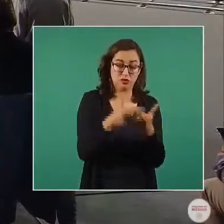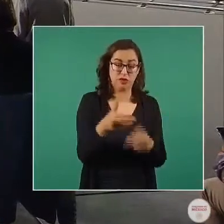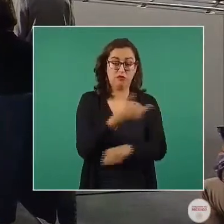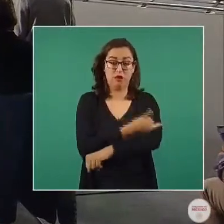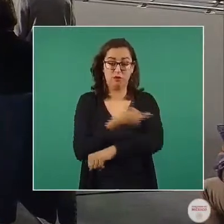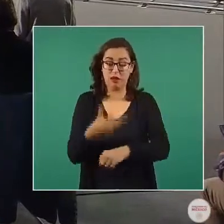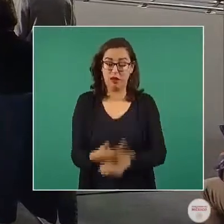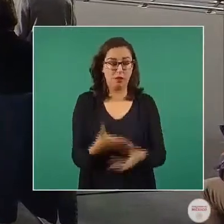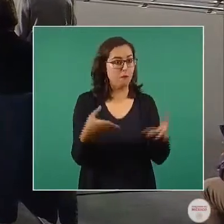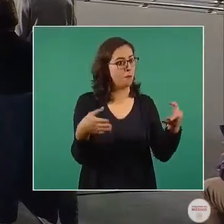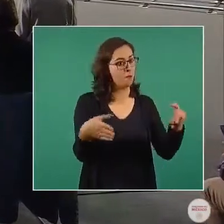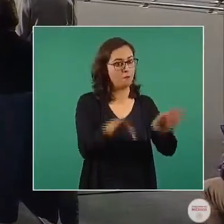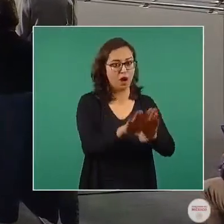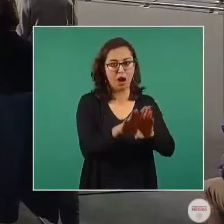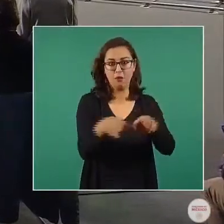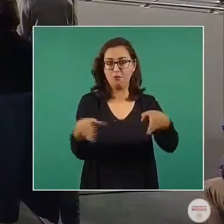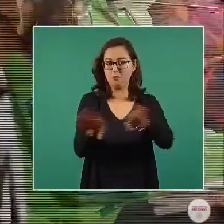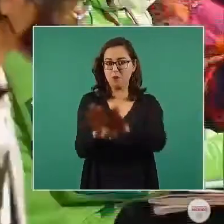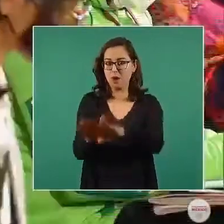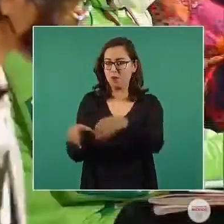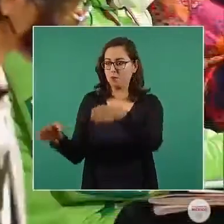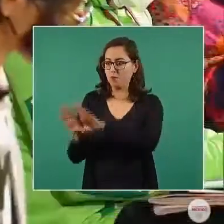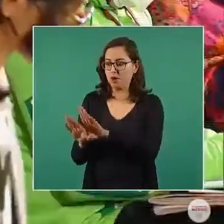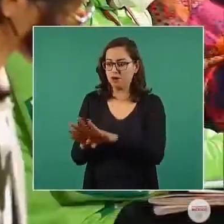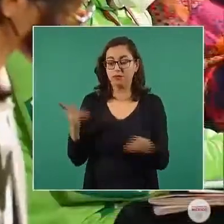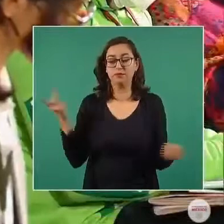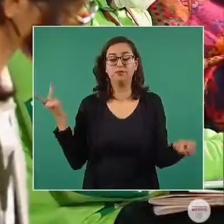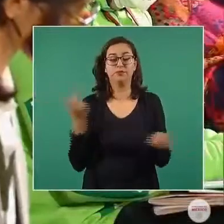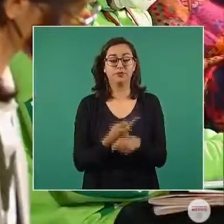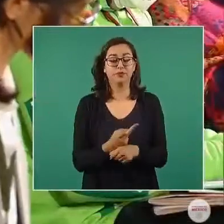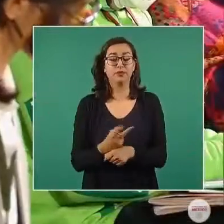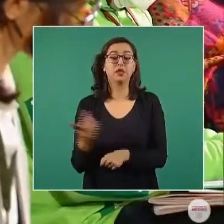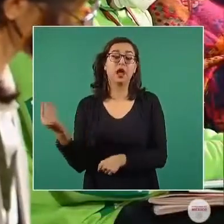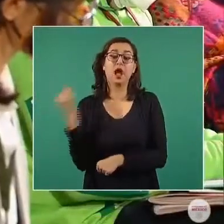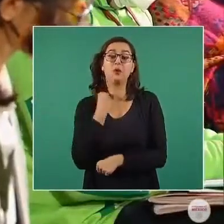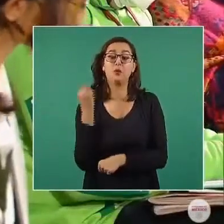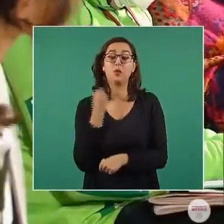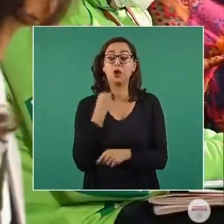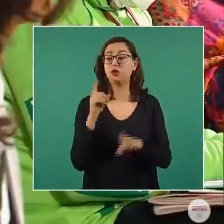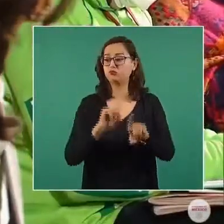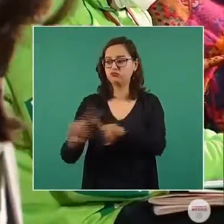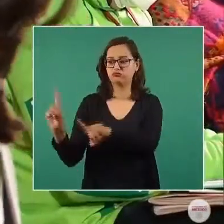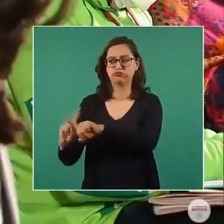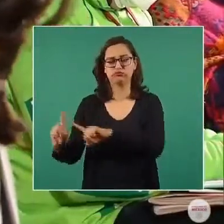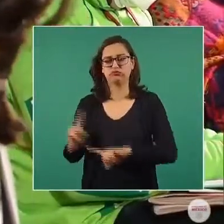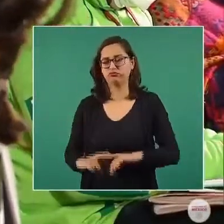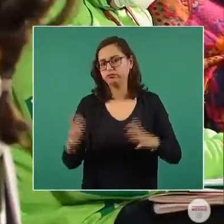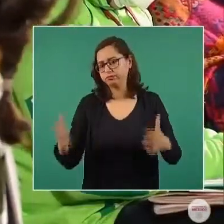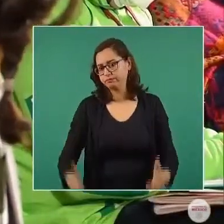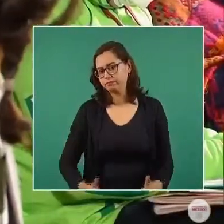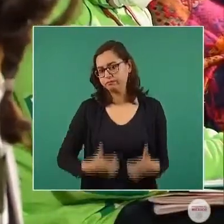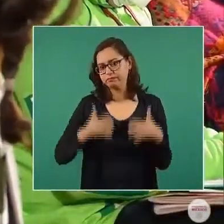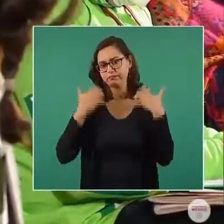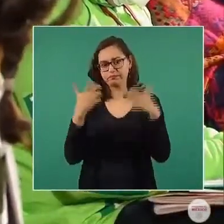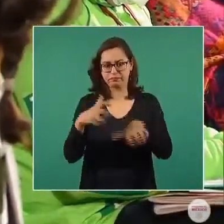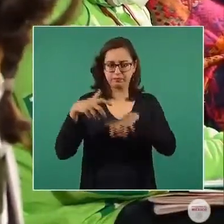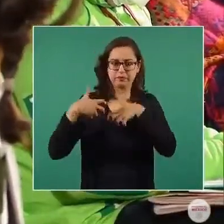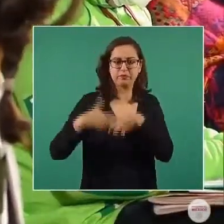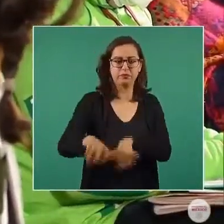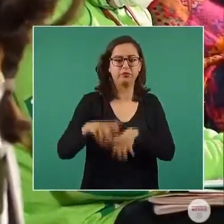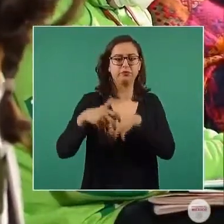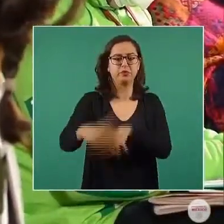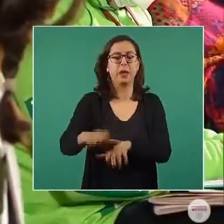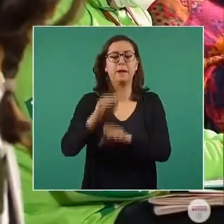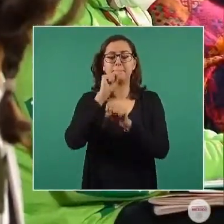esto ha provocado protestas por parte de colegios de abogados en diferentes zonas de Veracruz. Y bueno, pues por supuesto también